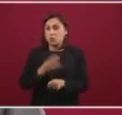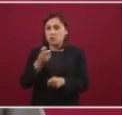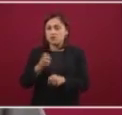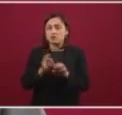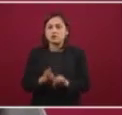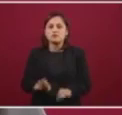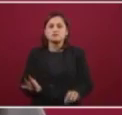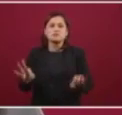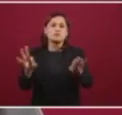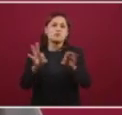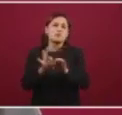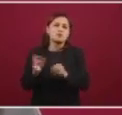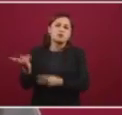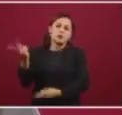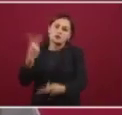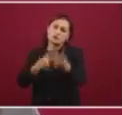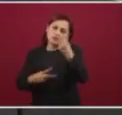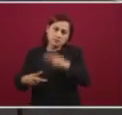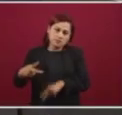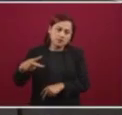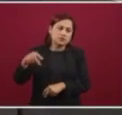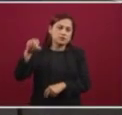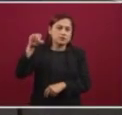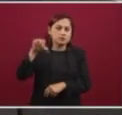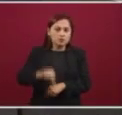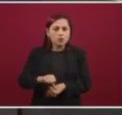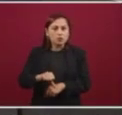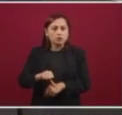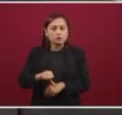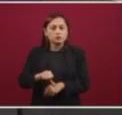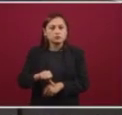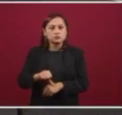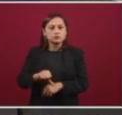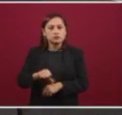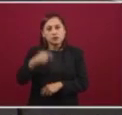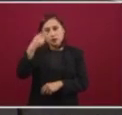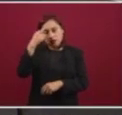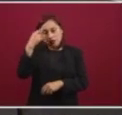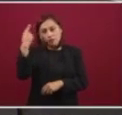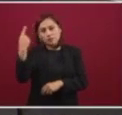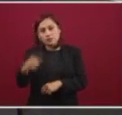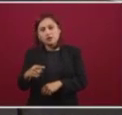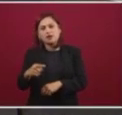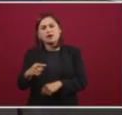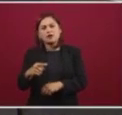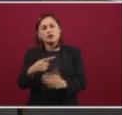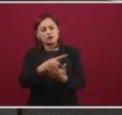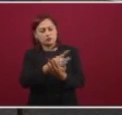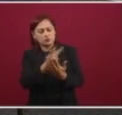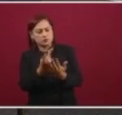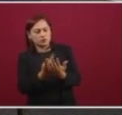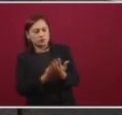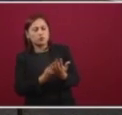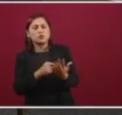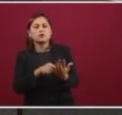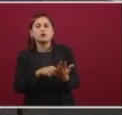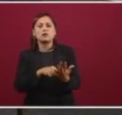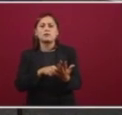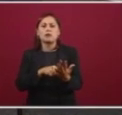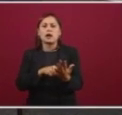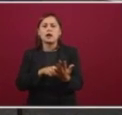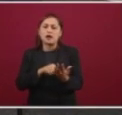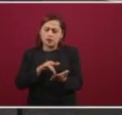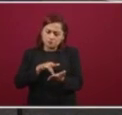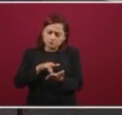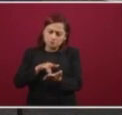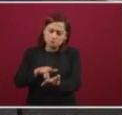para llevar a cabo este programa de apoyo directo a